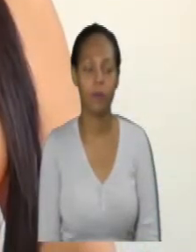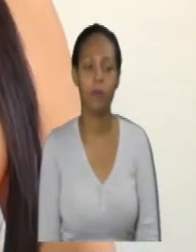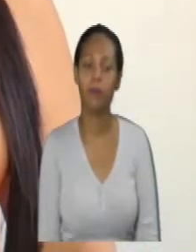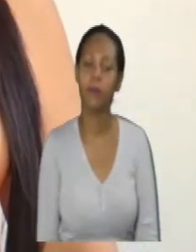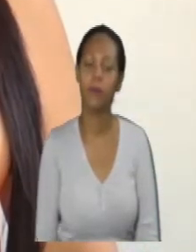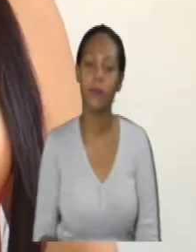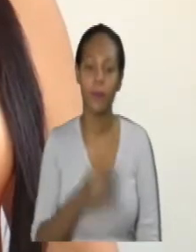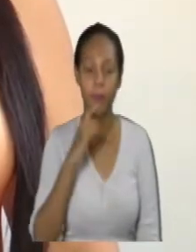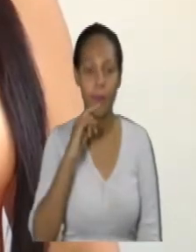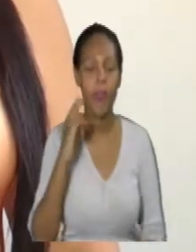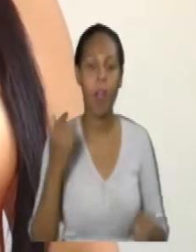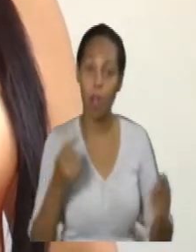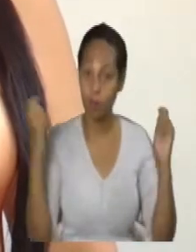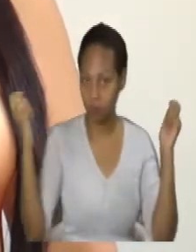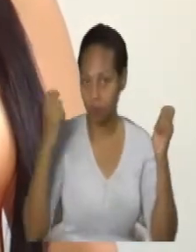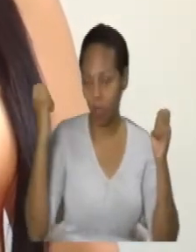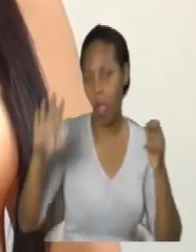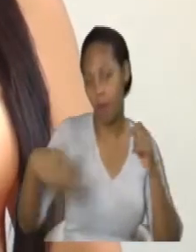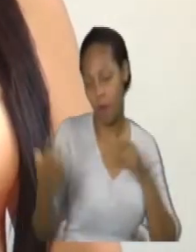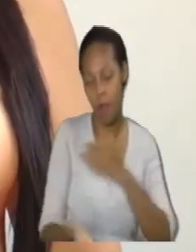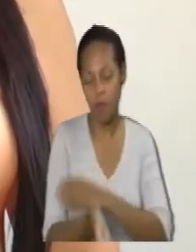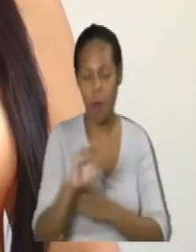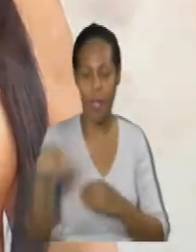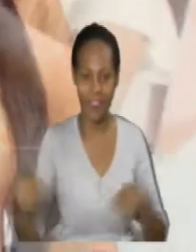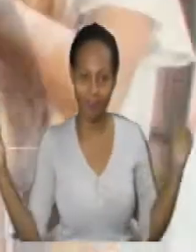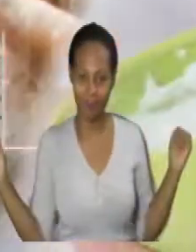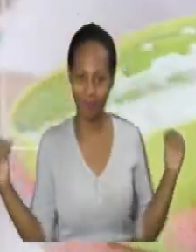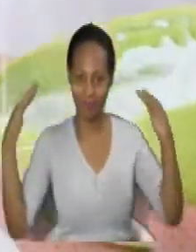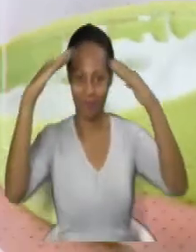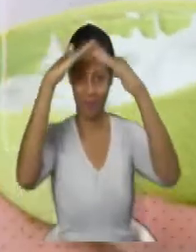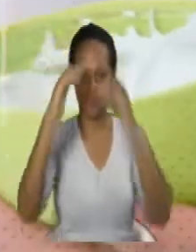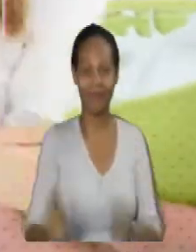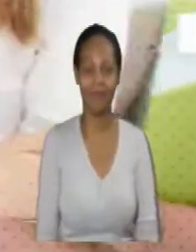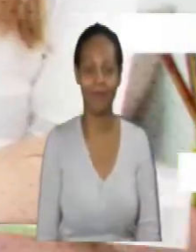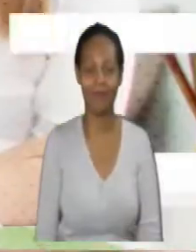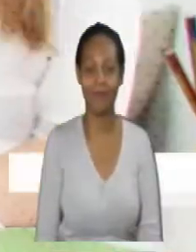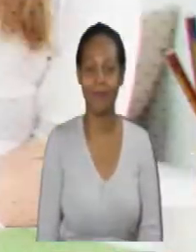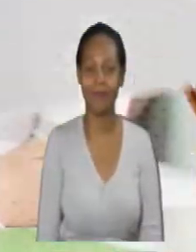Momento de la pausa y ya regresamos aquí a En Casa.